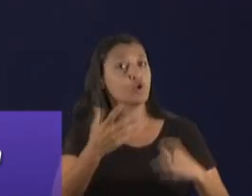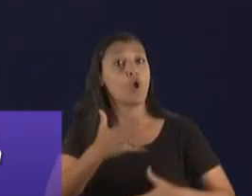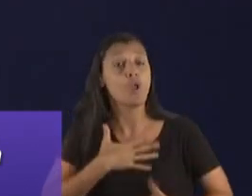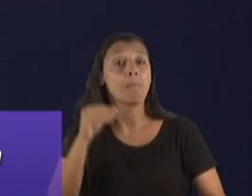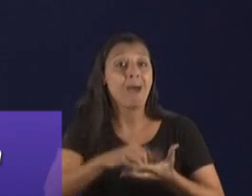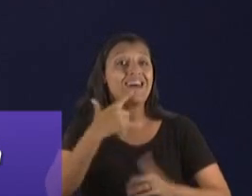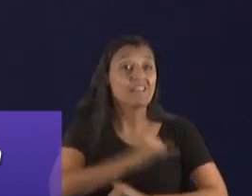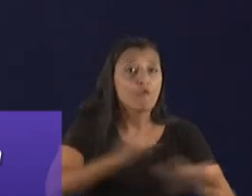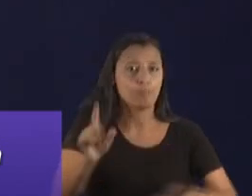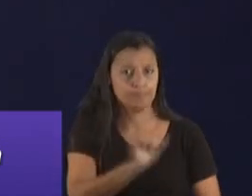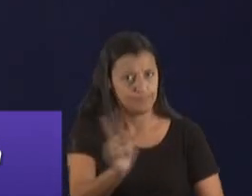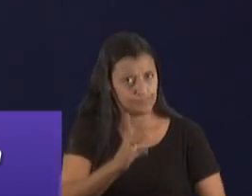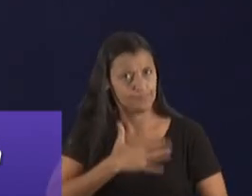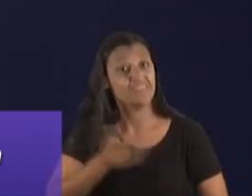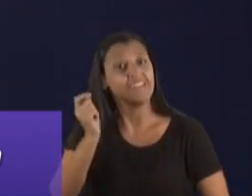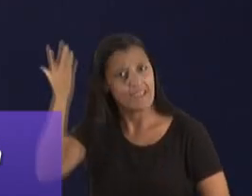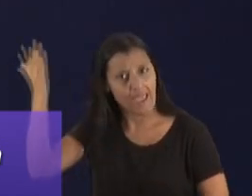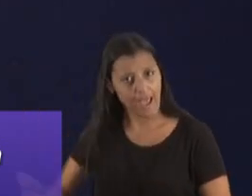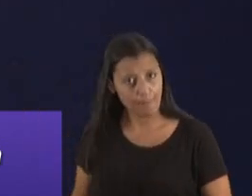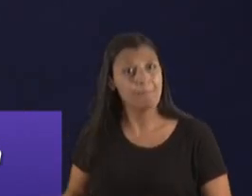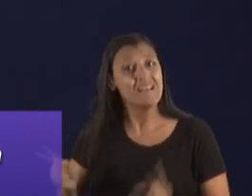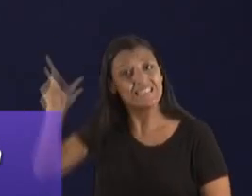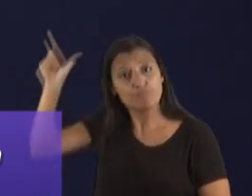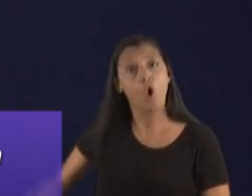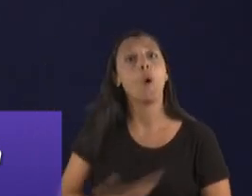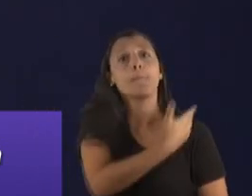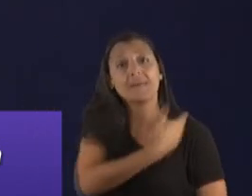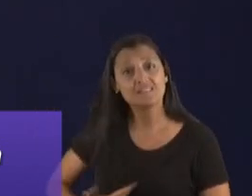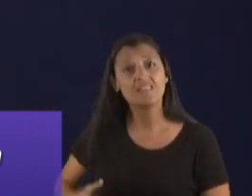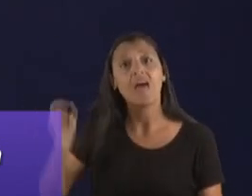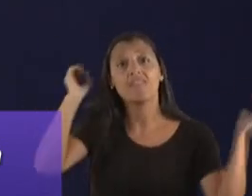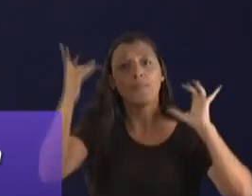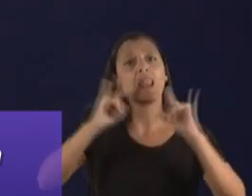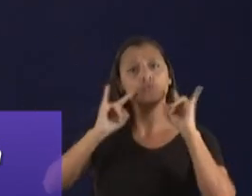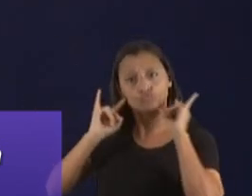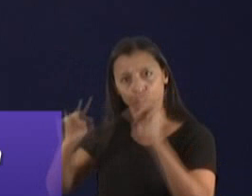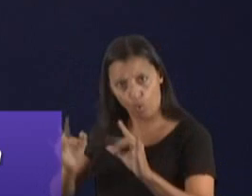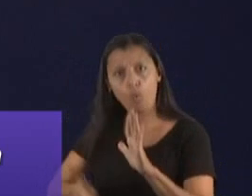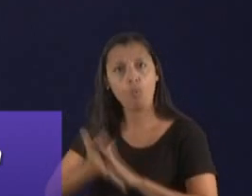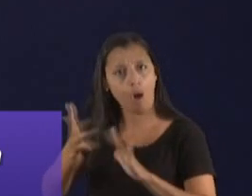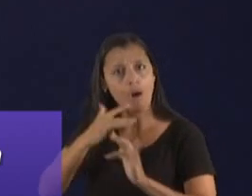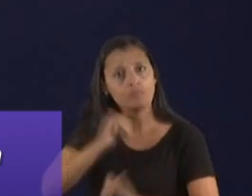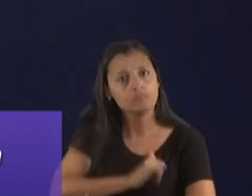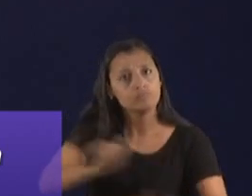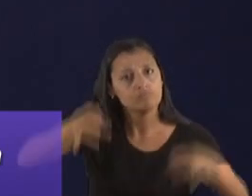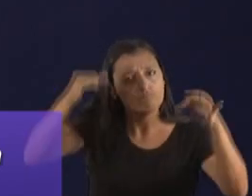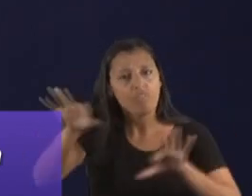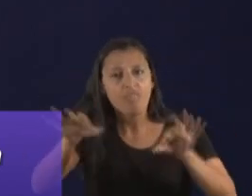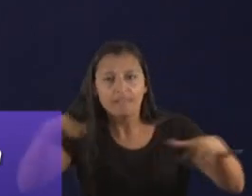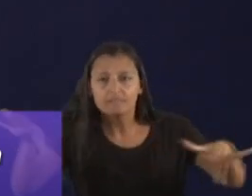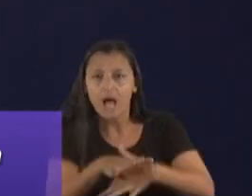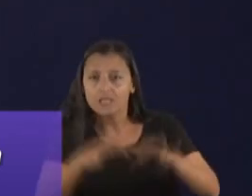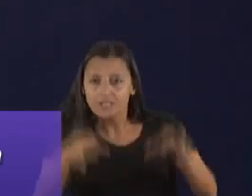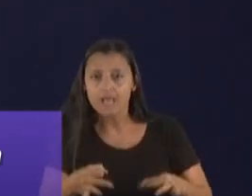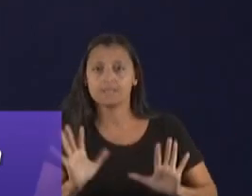yo. Es probable que el propio presidente de la Nación las dé detalles